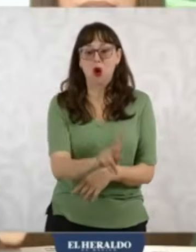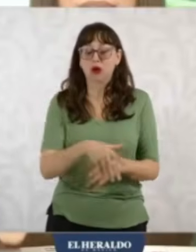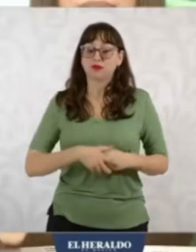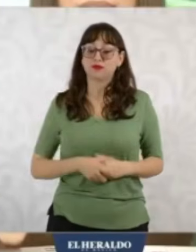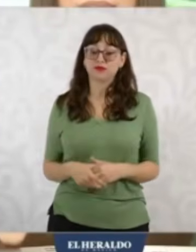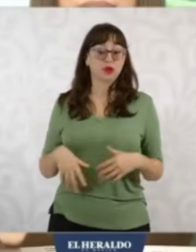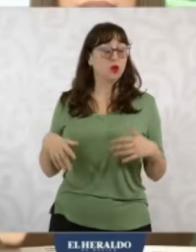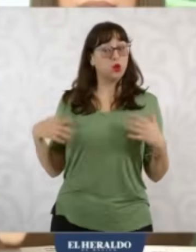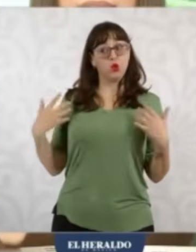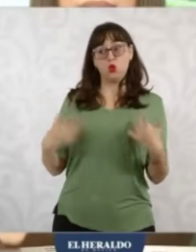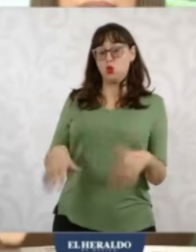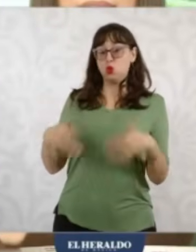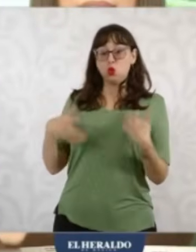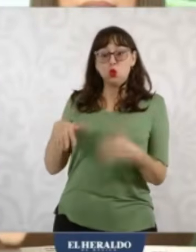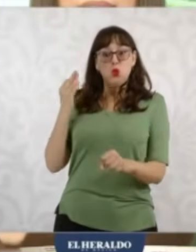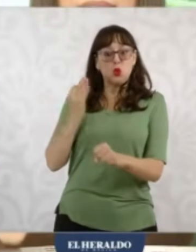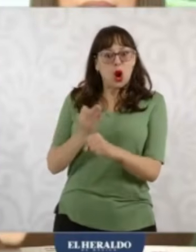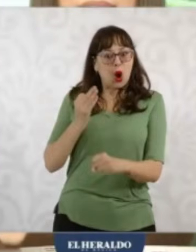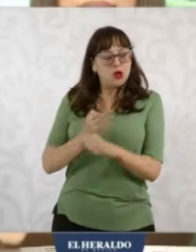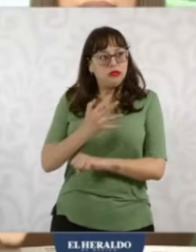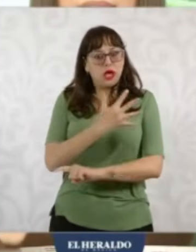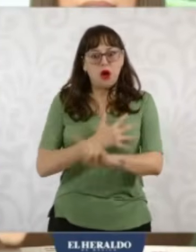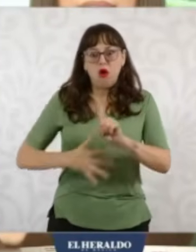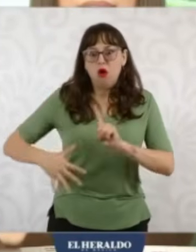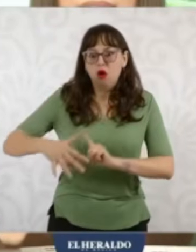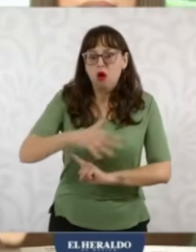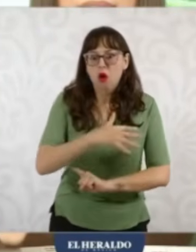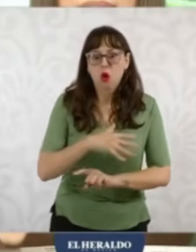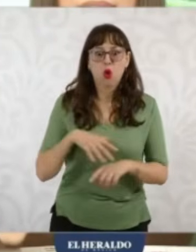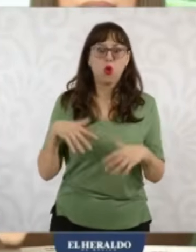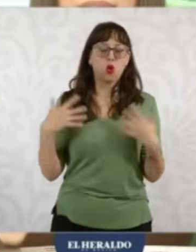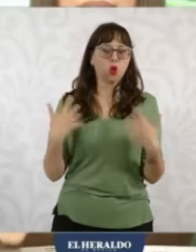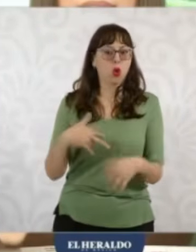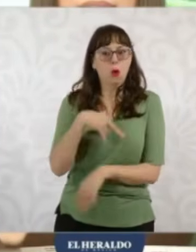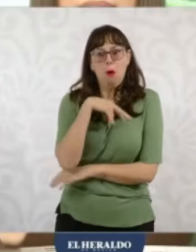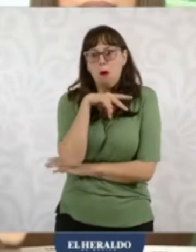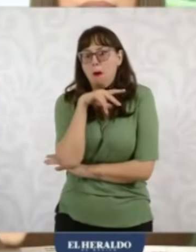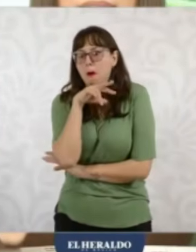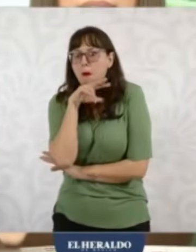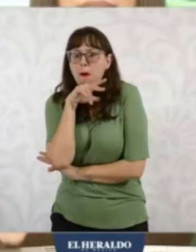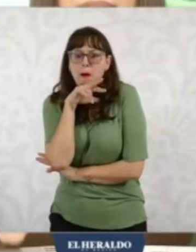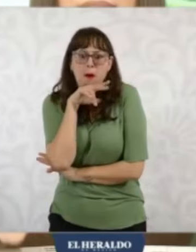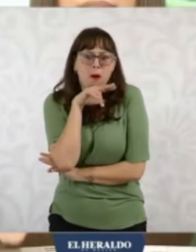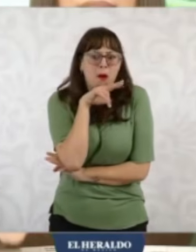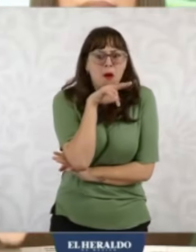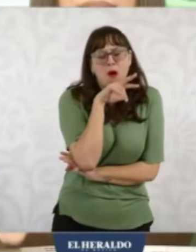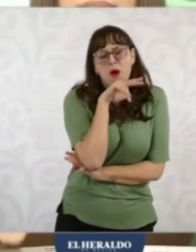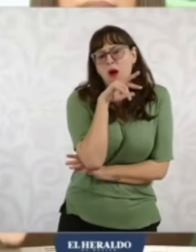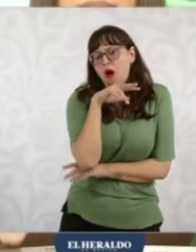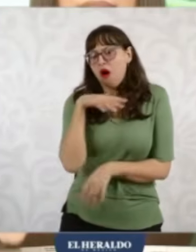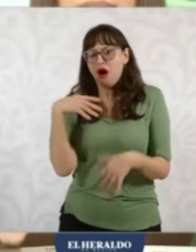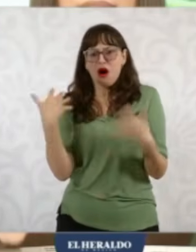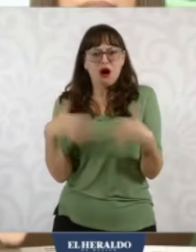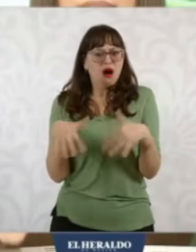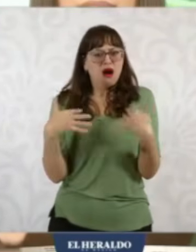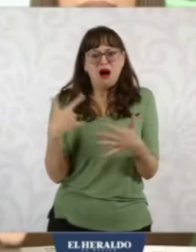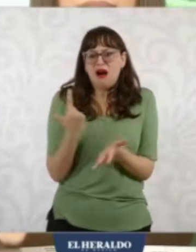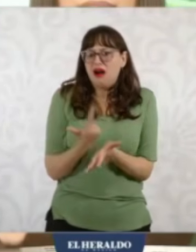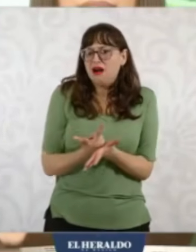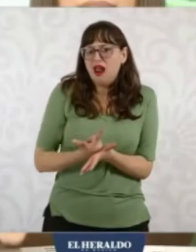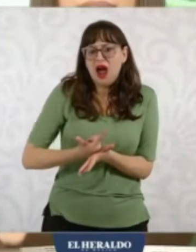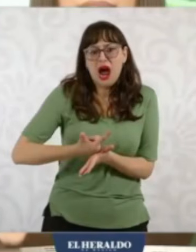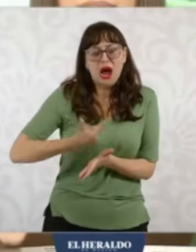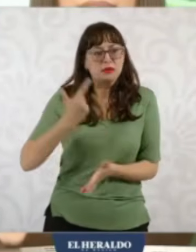en estos días es verdaderamente no solo preocupante, sino en algún momento debería